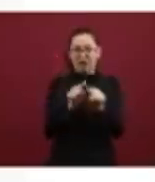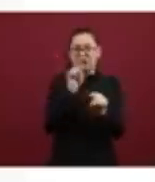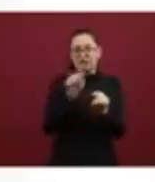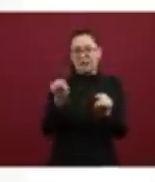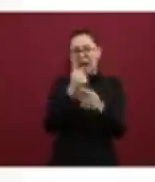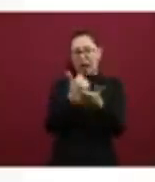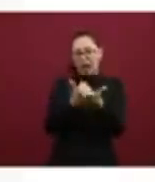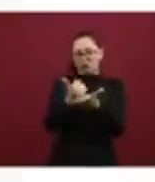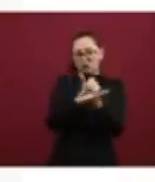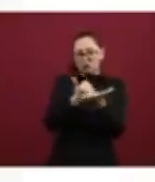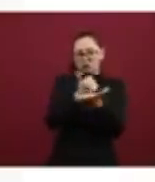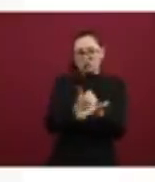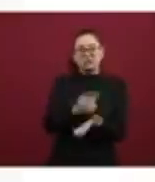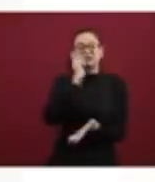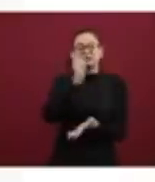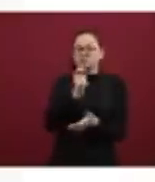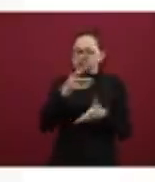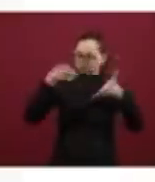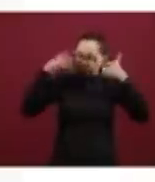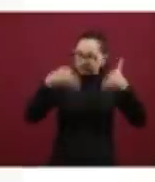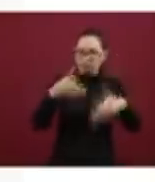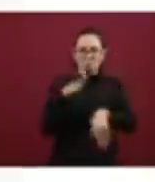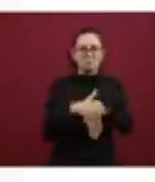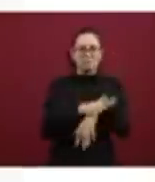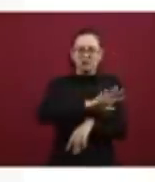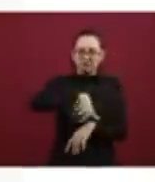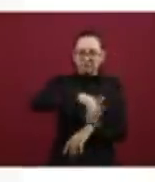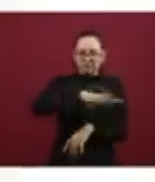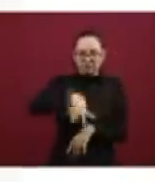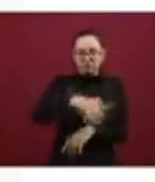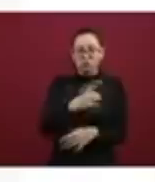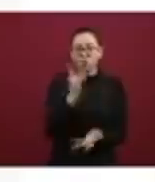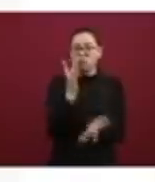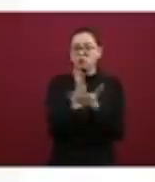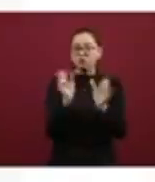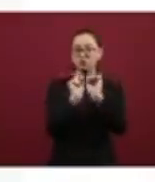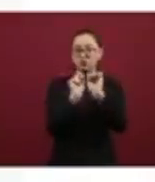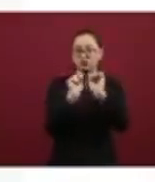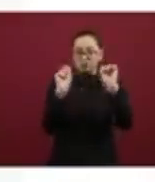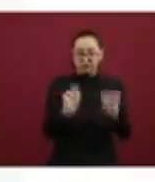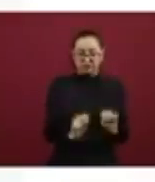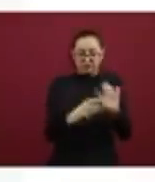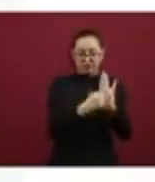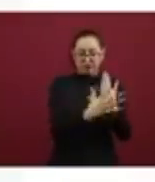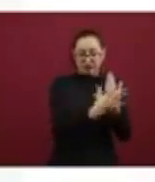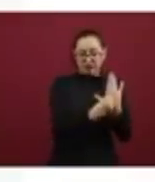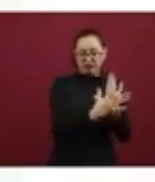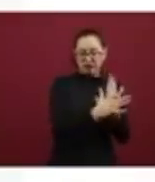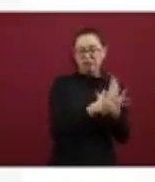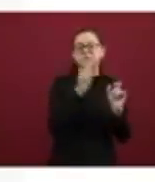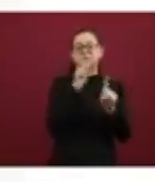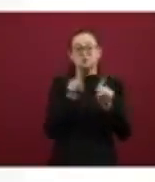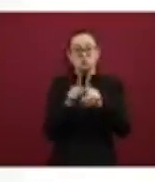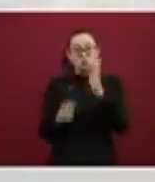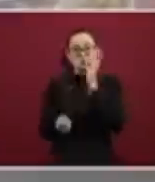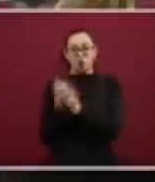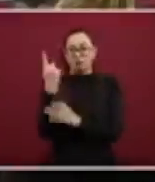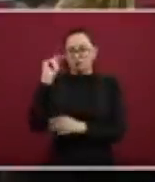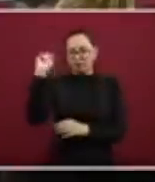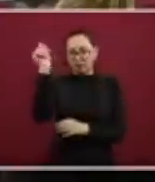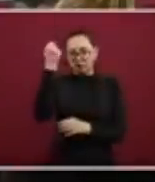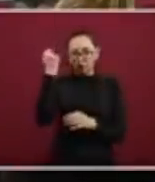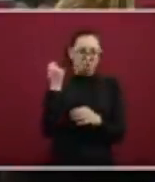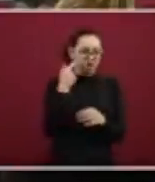búsqueda, tratar de no solamente sistematizar la información, sino utilizando nuevas tecnologías. Ponemos